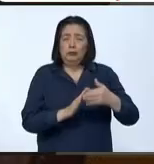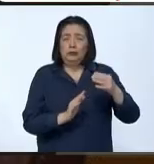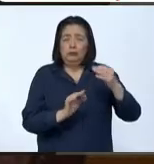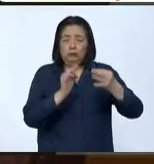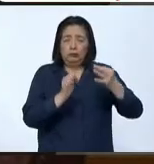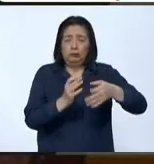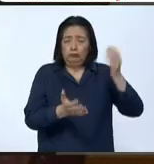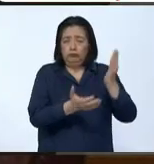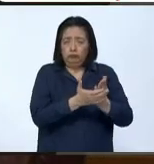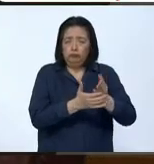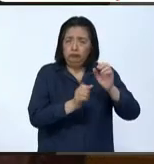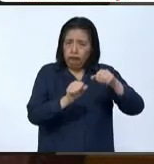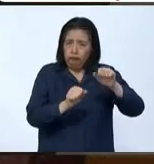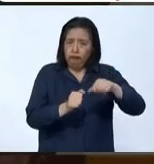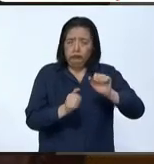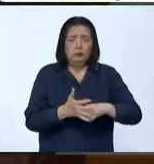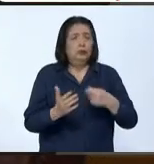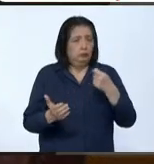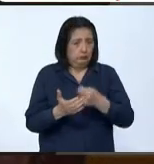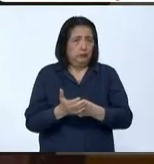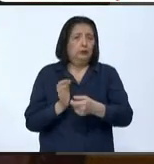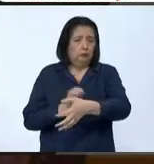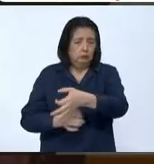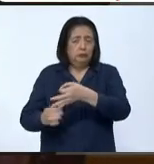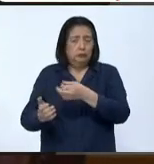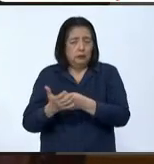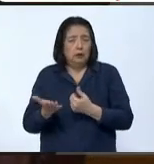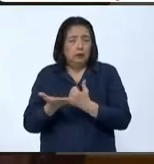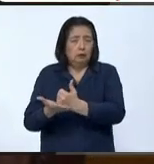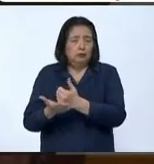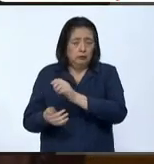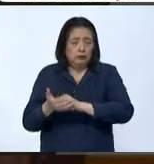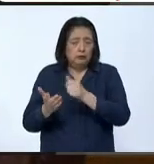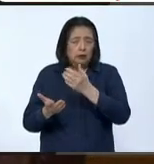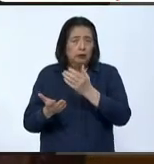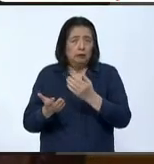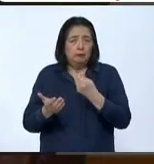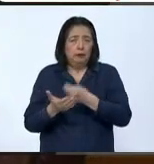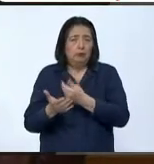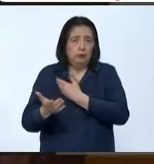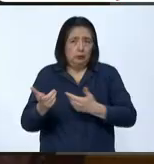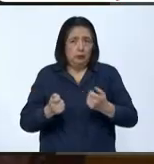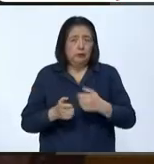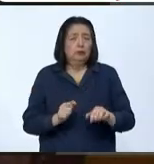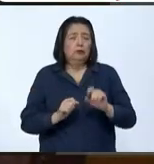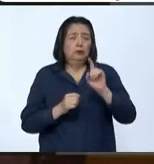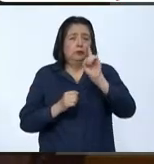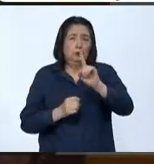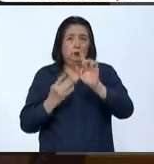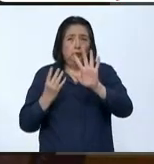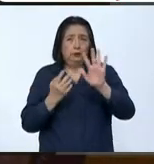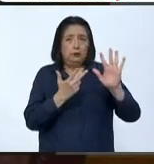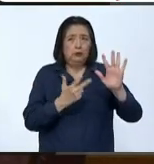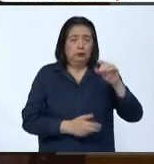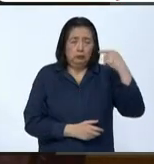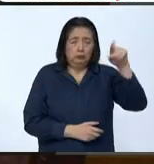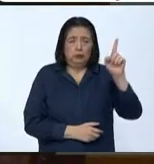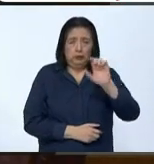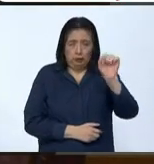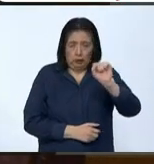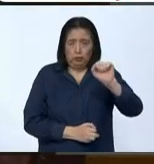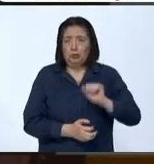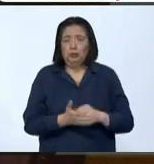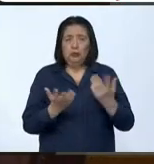Ha logrado consistentes pagos de la reparación civil al estado por un monto de 198 millones de